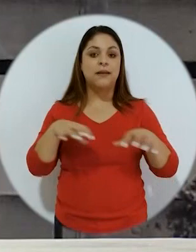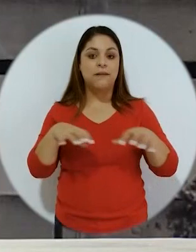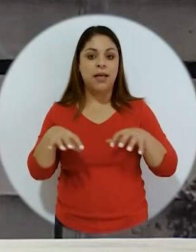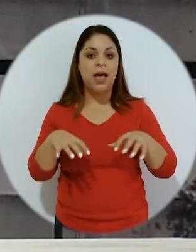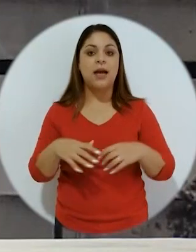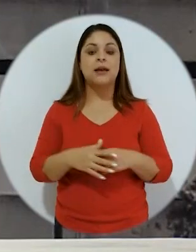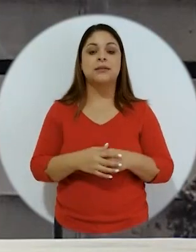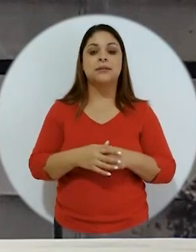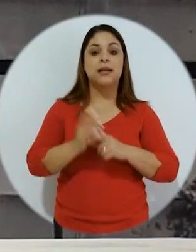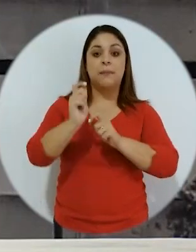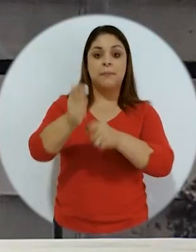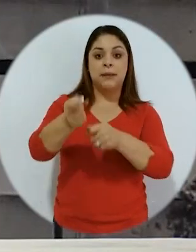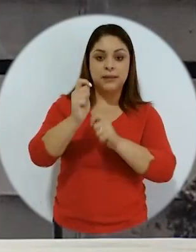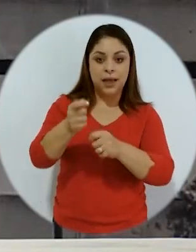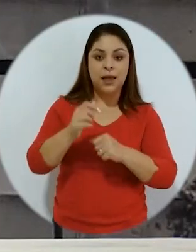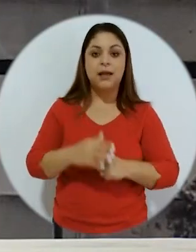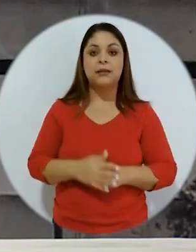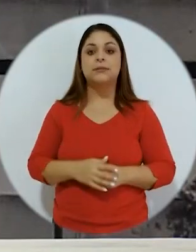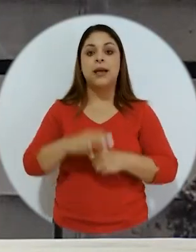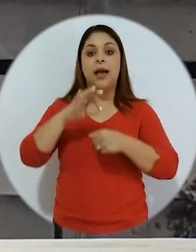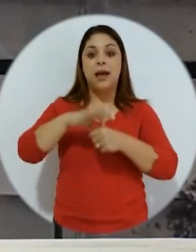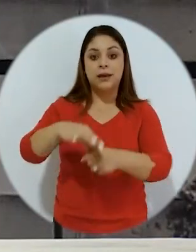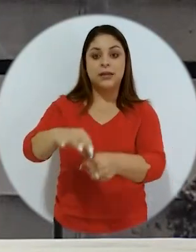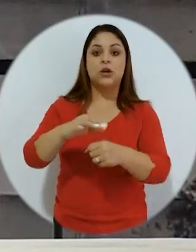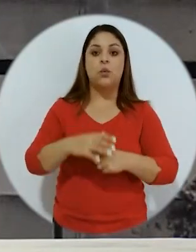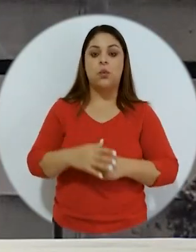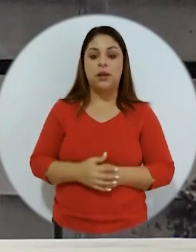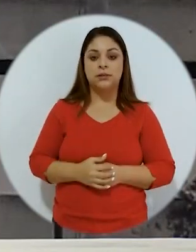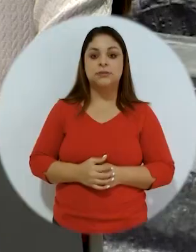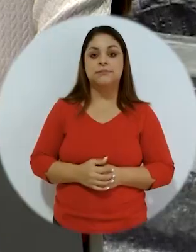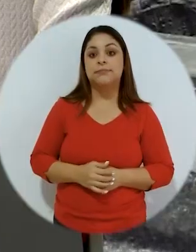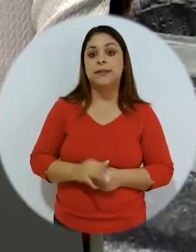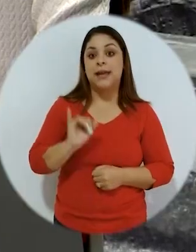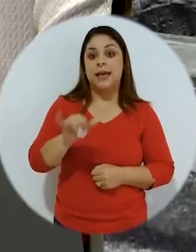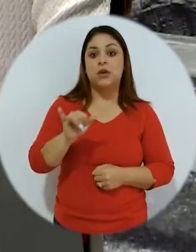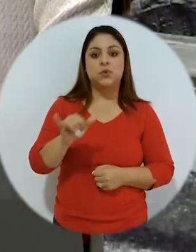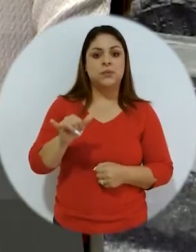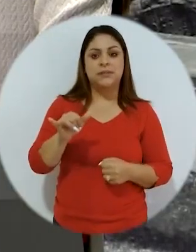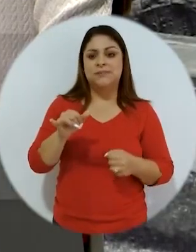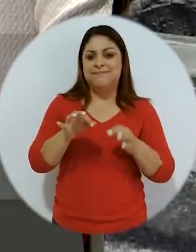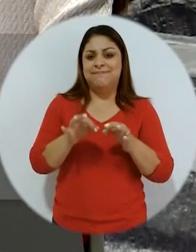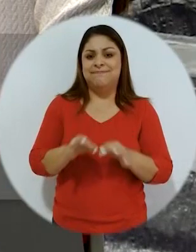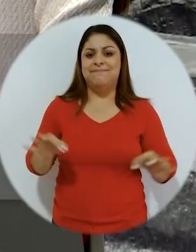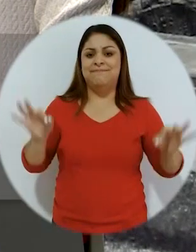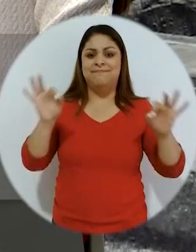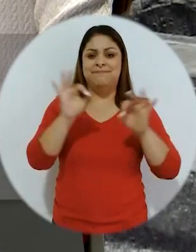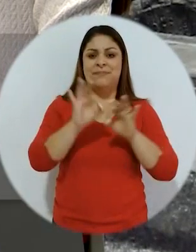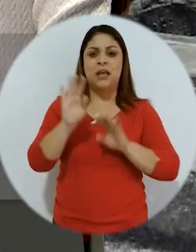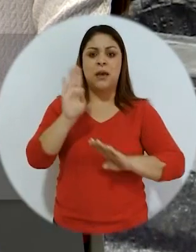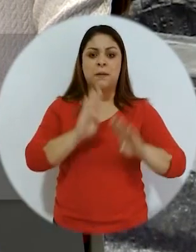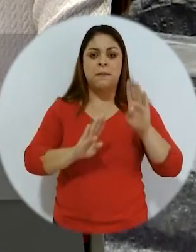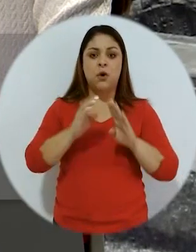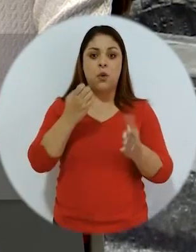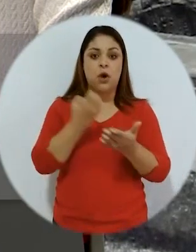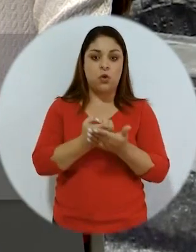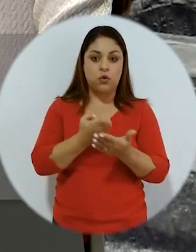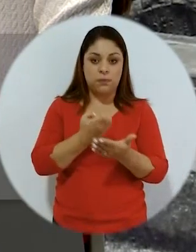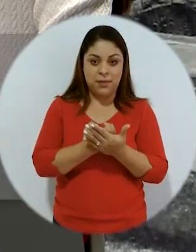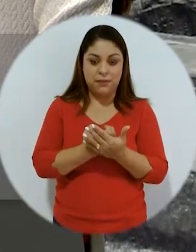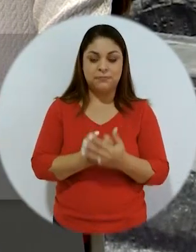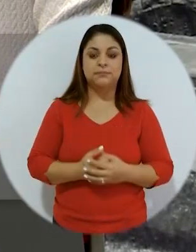las actividades pesqueras, agrícolas, forestales son un pilar de la bioeconomía.